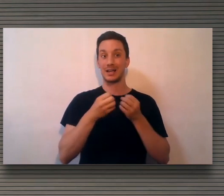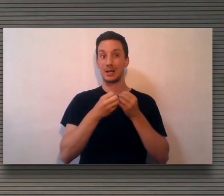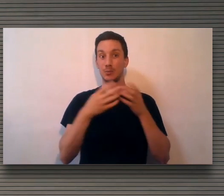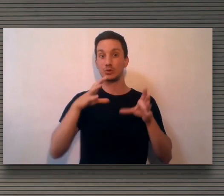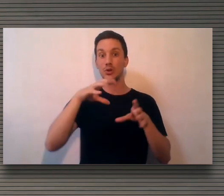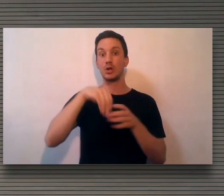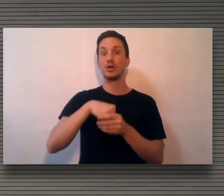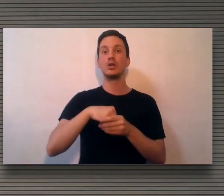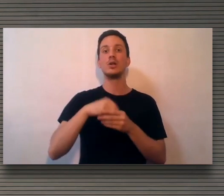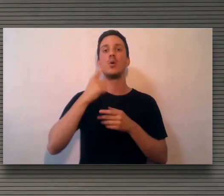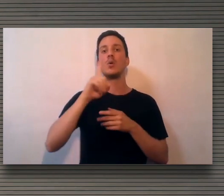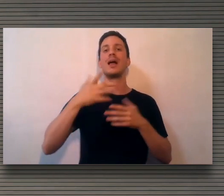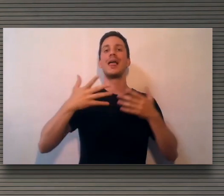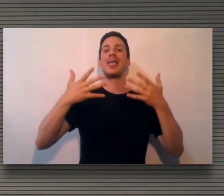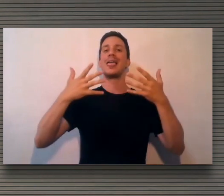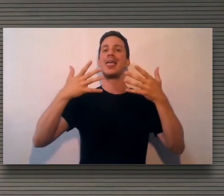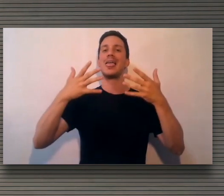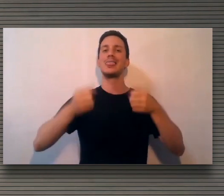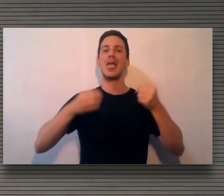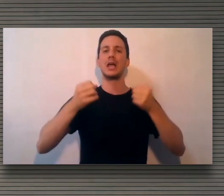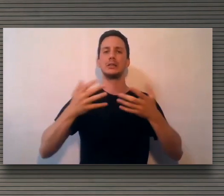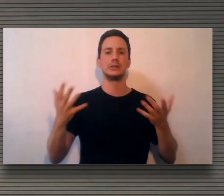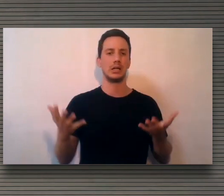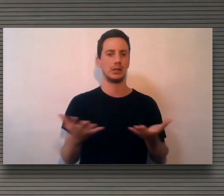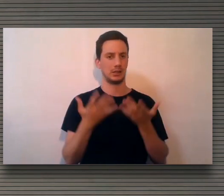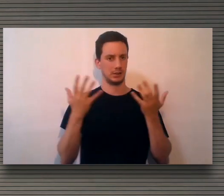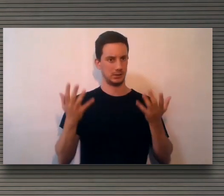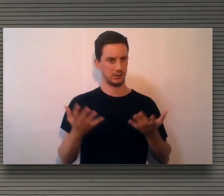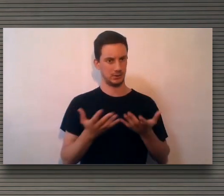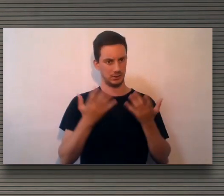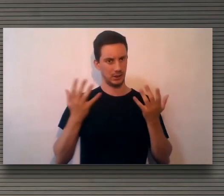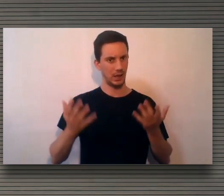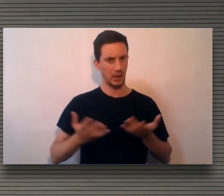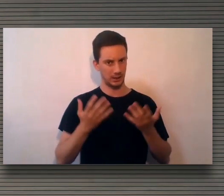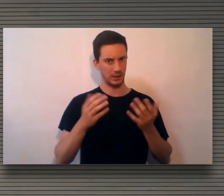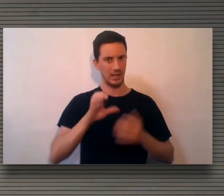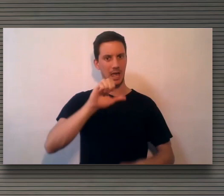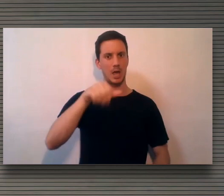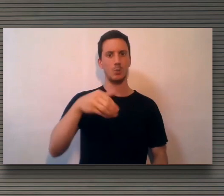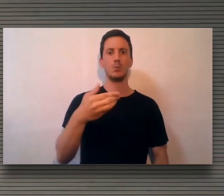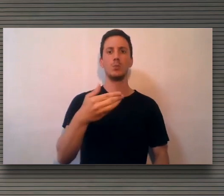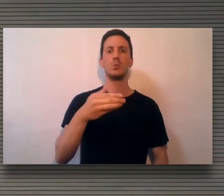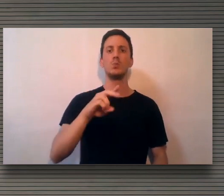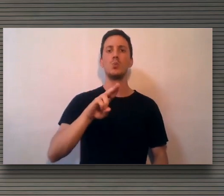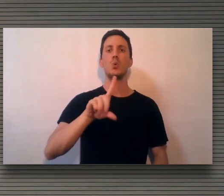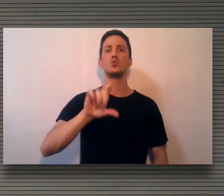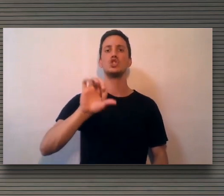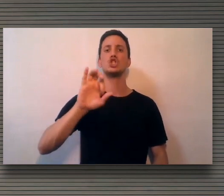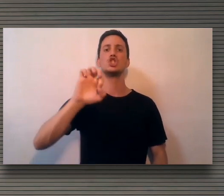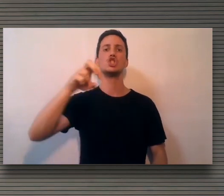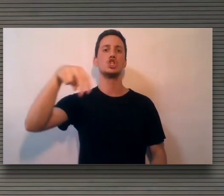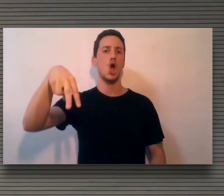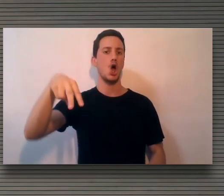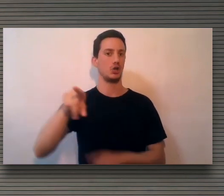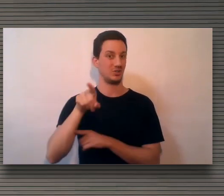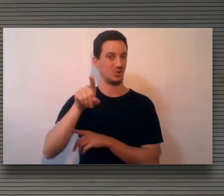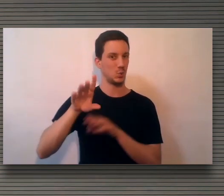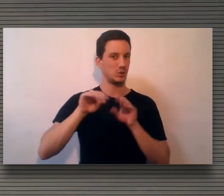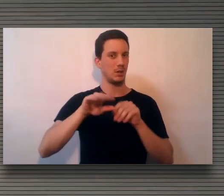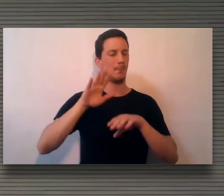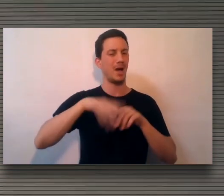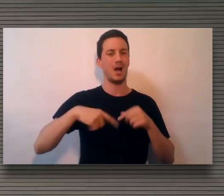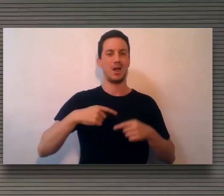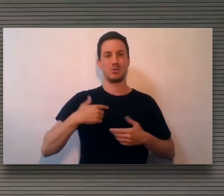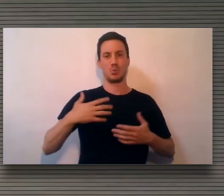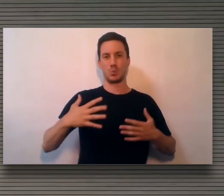es como una leche ligera. Yo casi siempre lo que receto es una emulsión, que sería pues en general para todo el